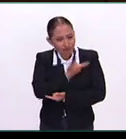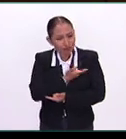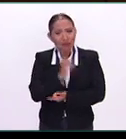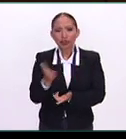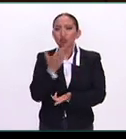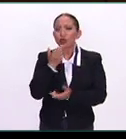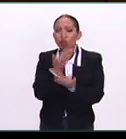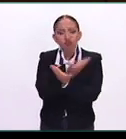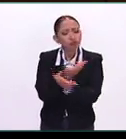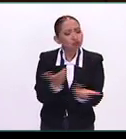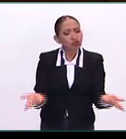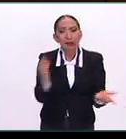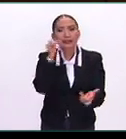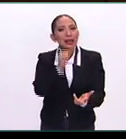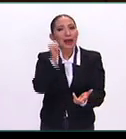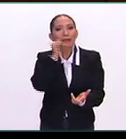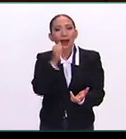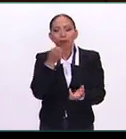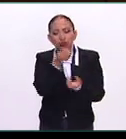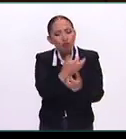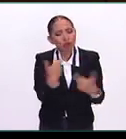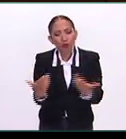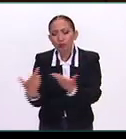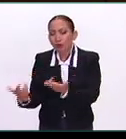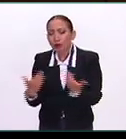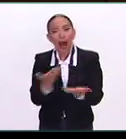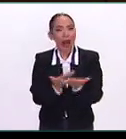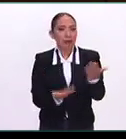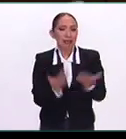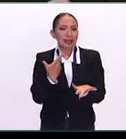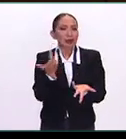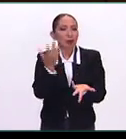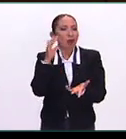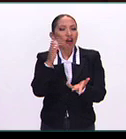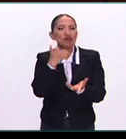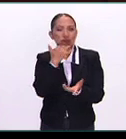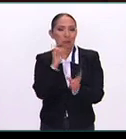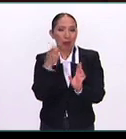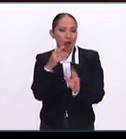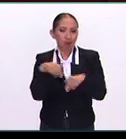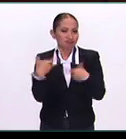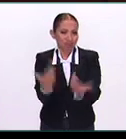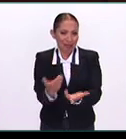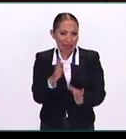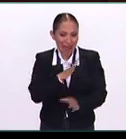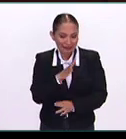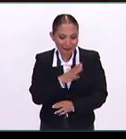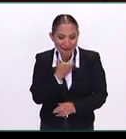Llevaba caramelos en su bolsa y los daba. A veces con pelitos, pero bueno, los daba.